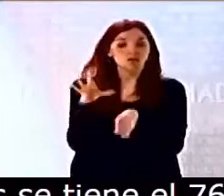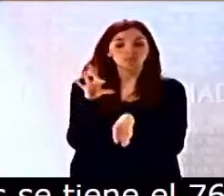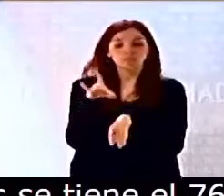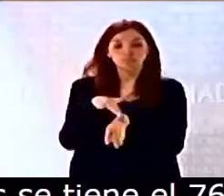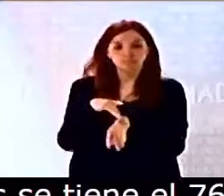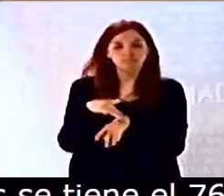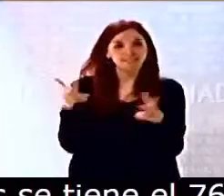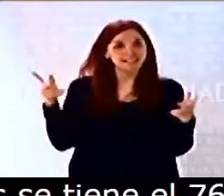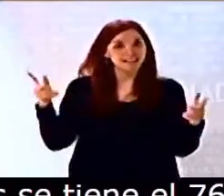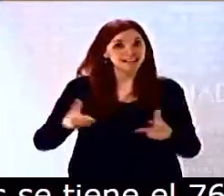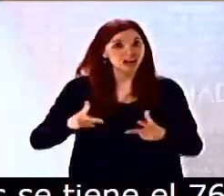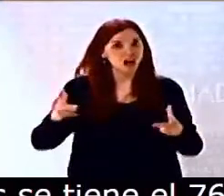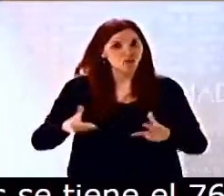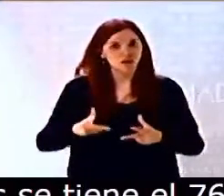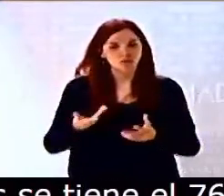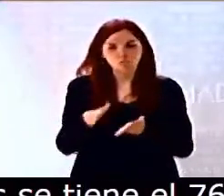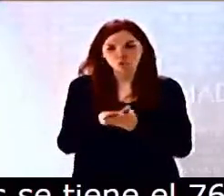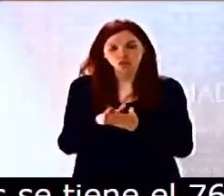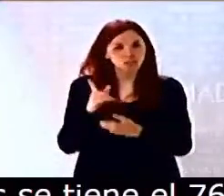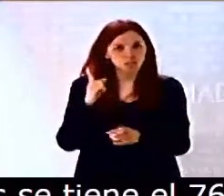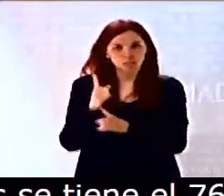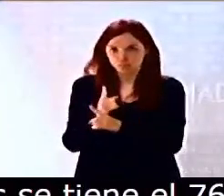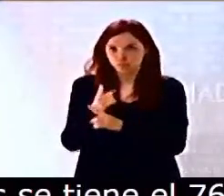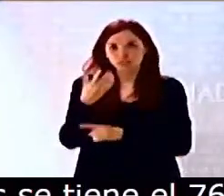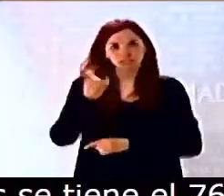enfermedad grave y contra fallecimientos,